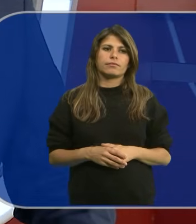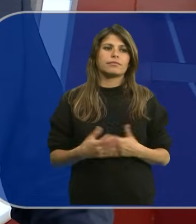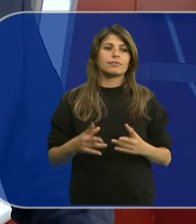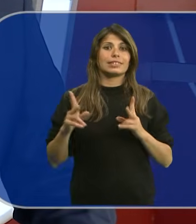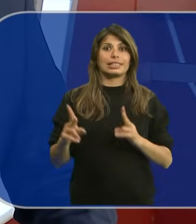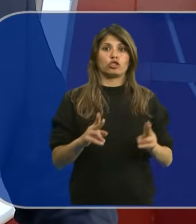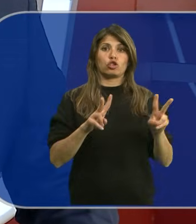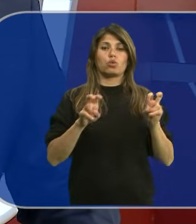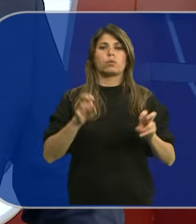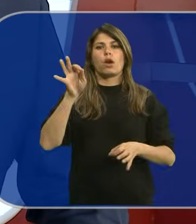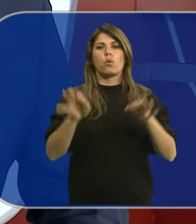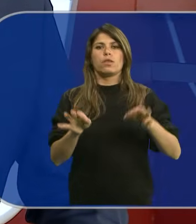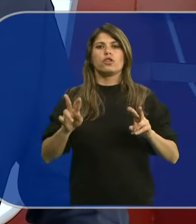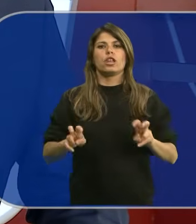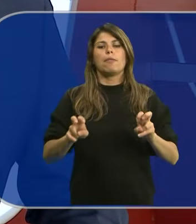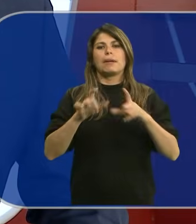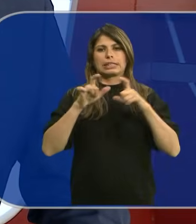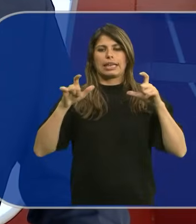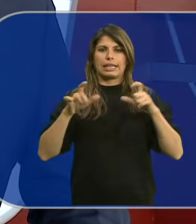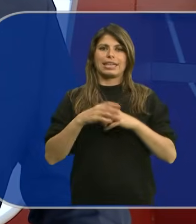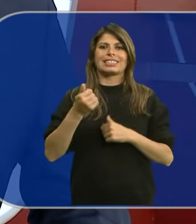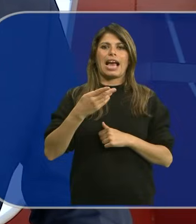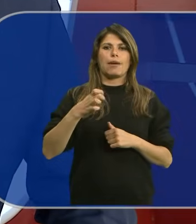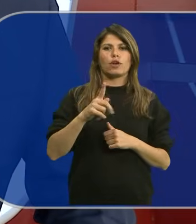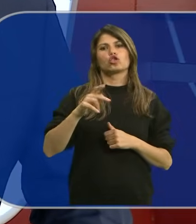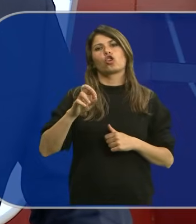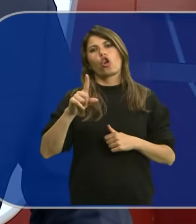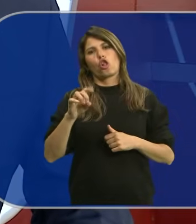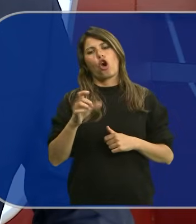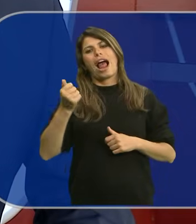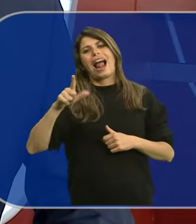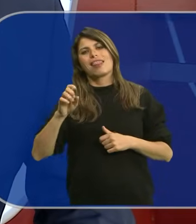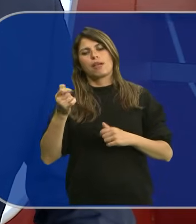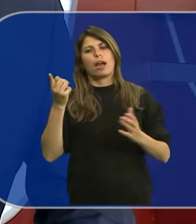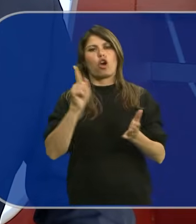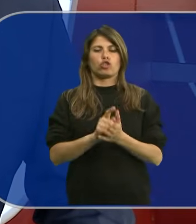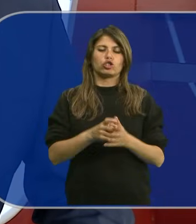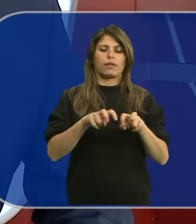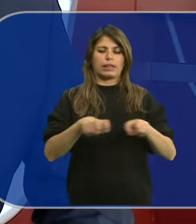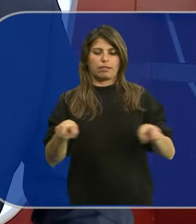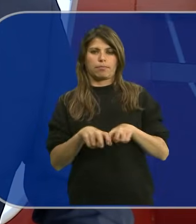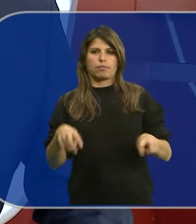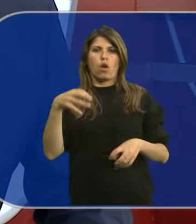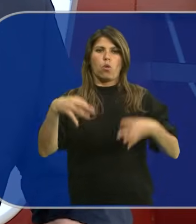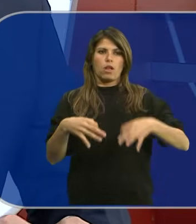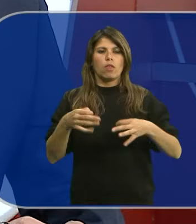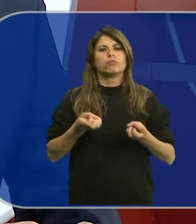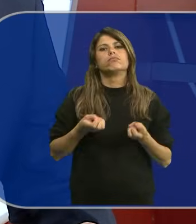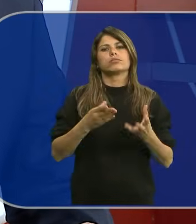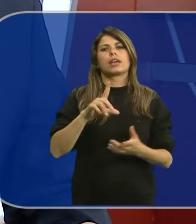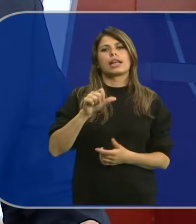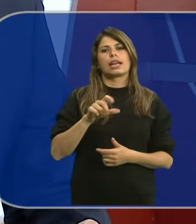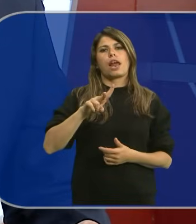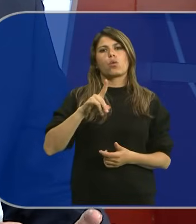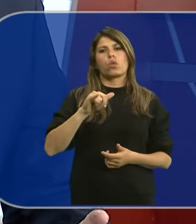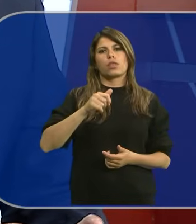Nueva sesión hoy en el juicio por la trama de las mascarillas. Ábalos, Koldo y Aldama han vuelto a sentarse en el banquillo de los acusados. Ha declarado Claudia